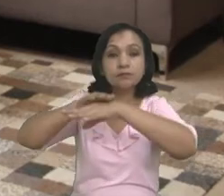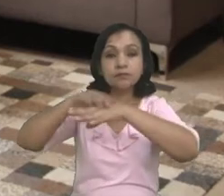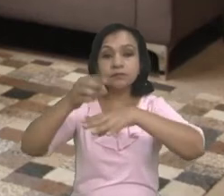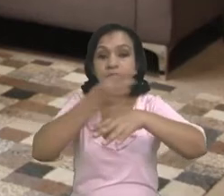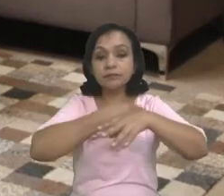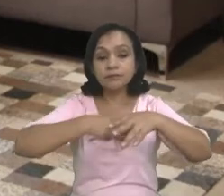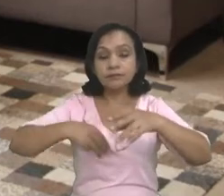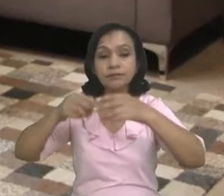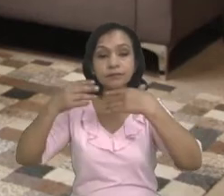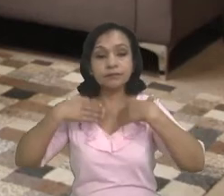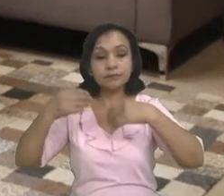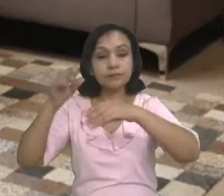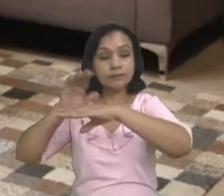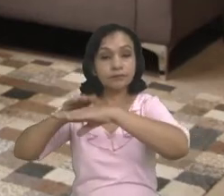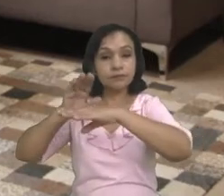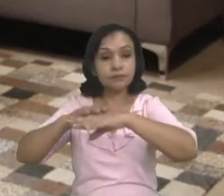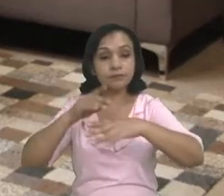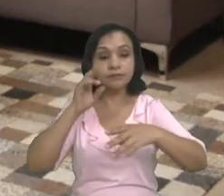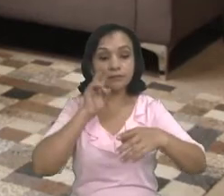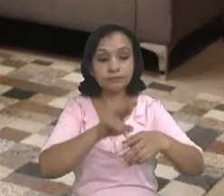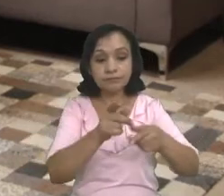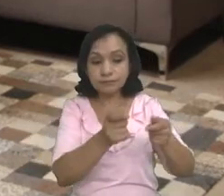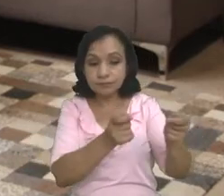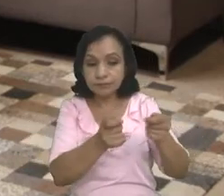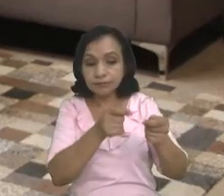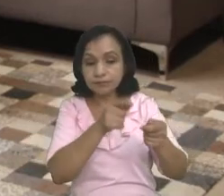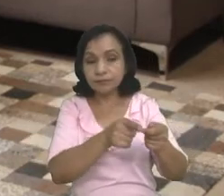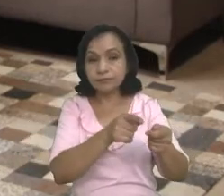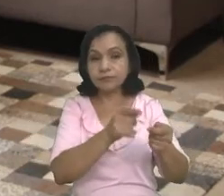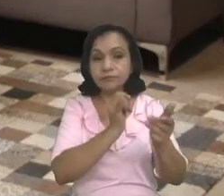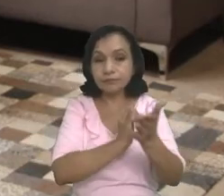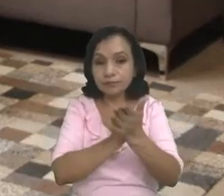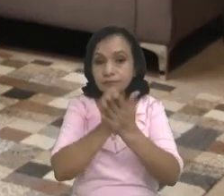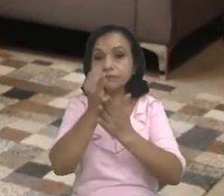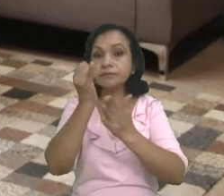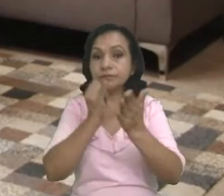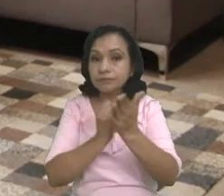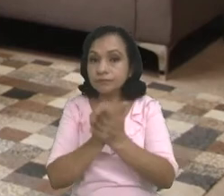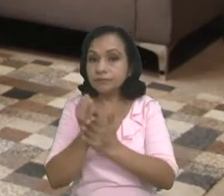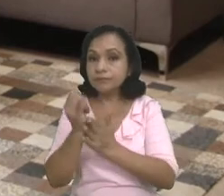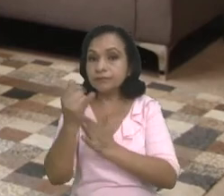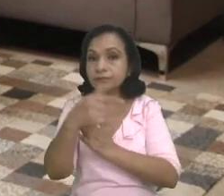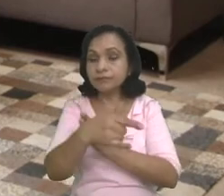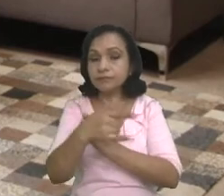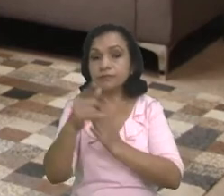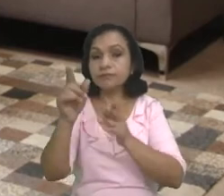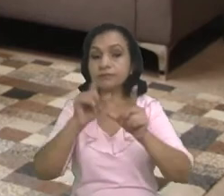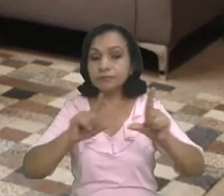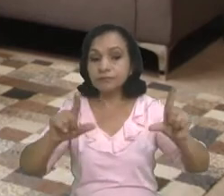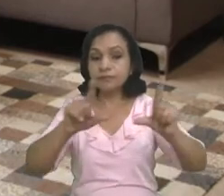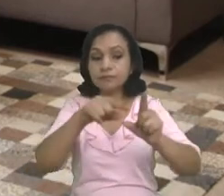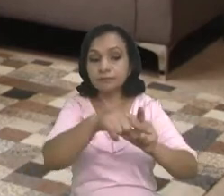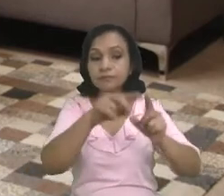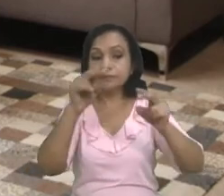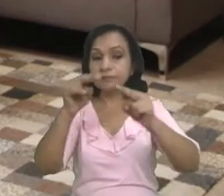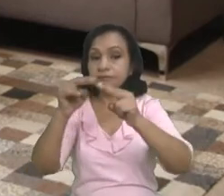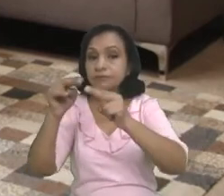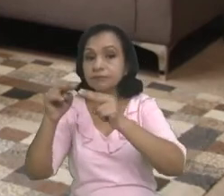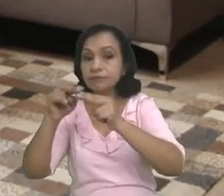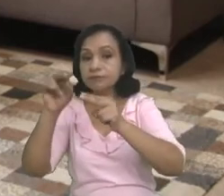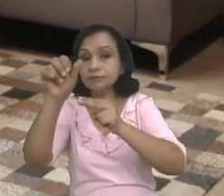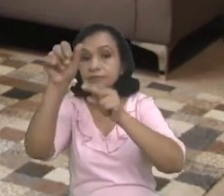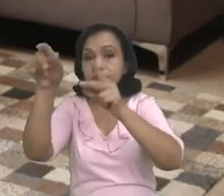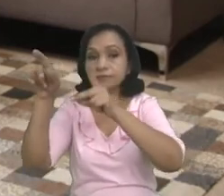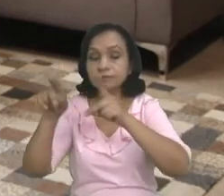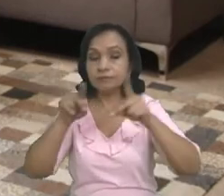trabajando y vamos siguiendo el caso no porque tenemos que hacer la investigación en el territorio los contactos posibles contactos